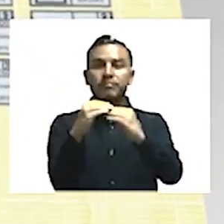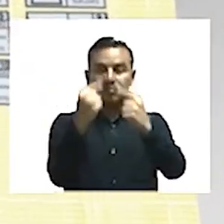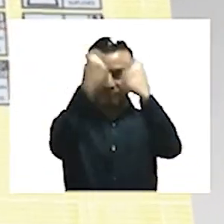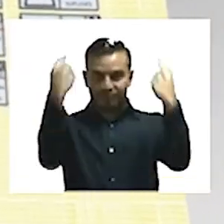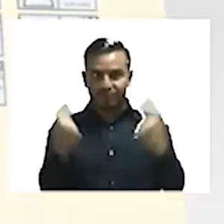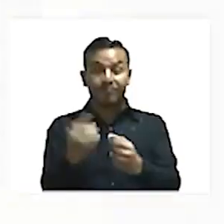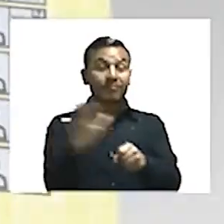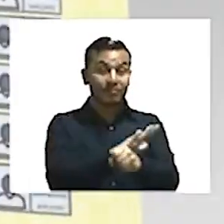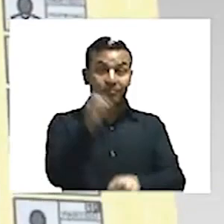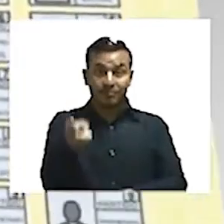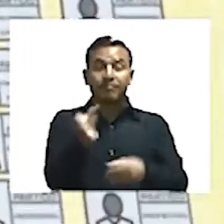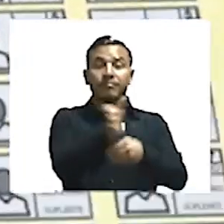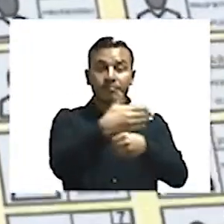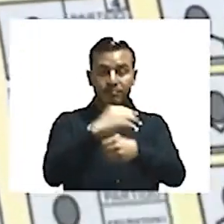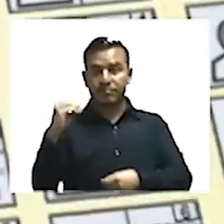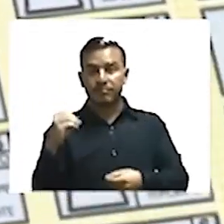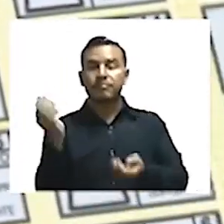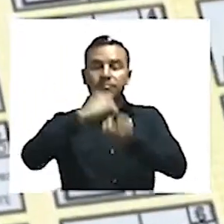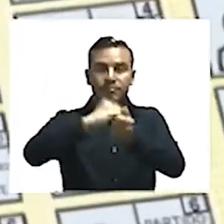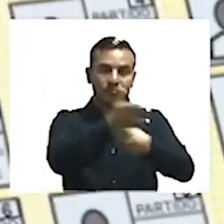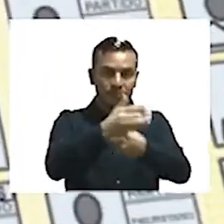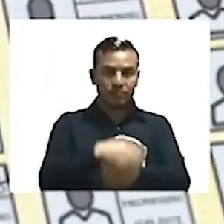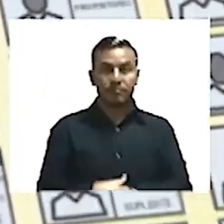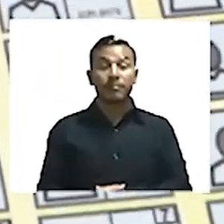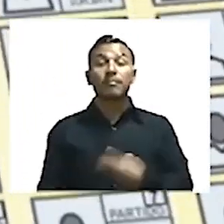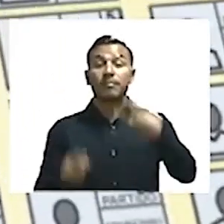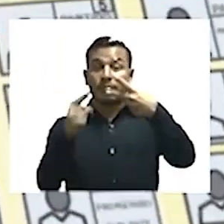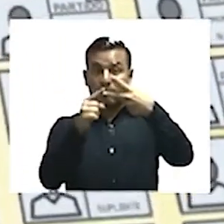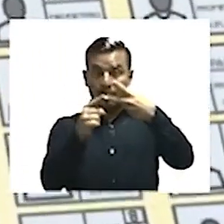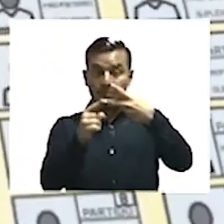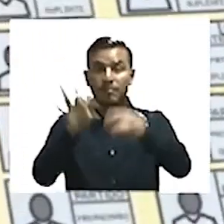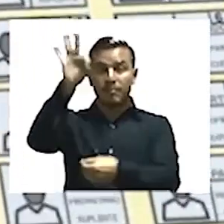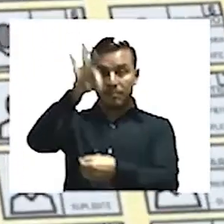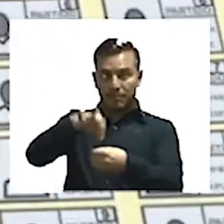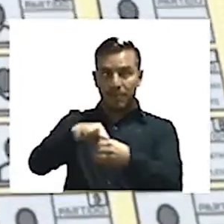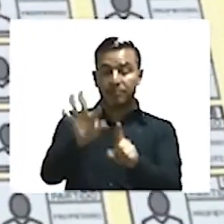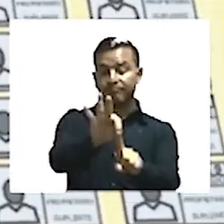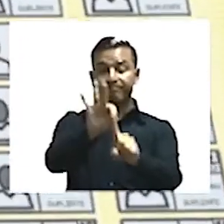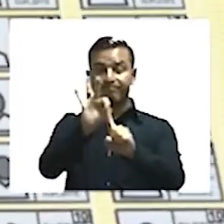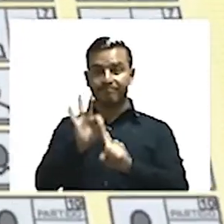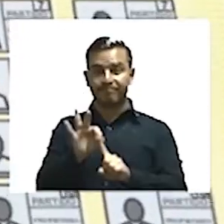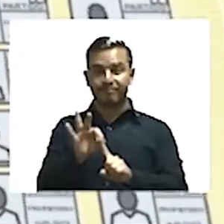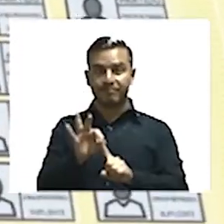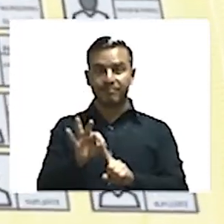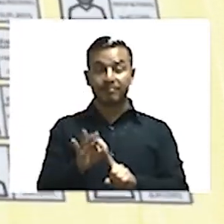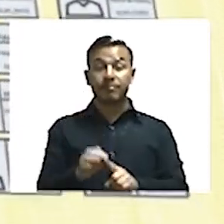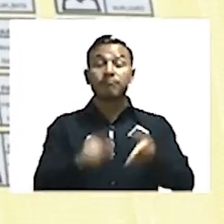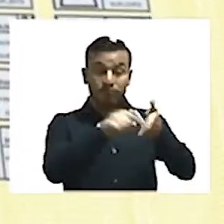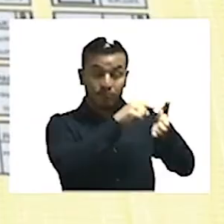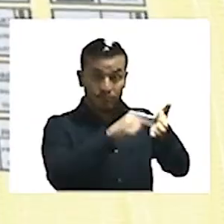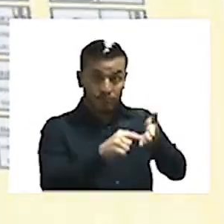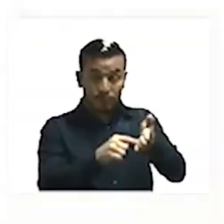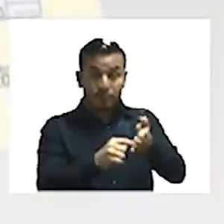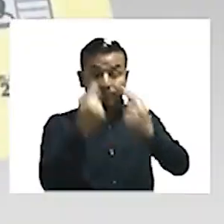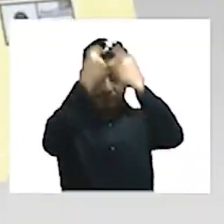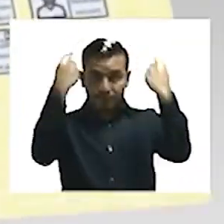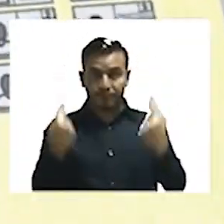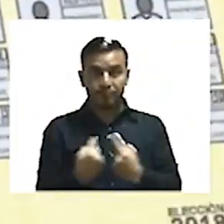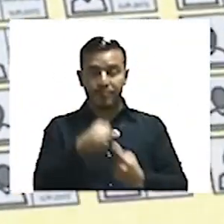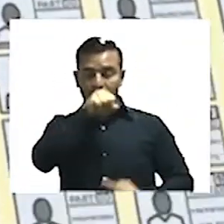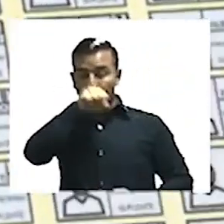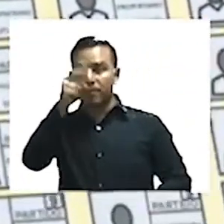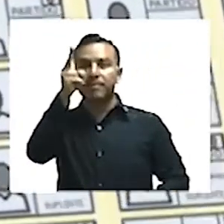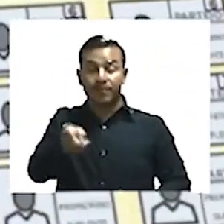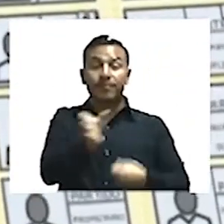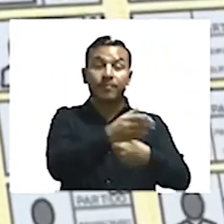puedes seleccionar la bandera y a todos los diputados que aparecen en esa misma fila o únicamente seleccionar a los diputados